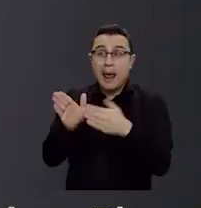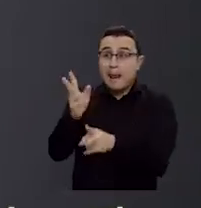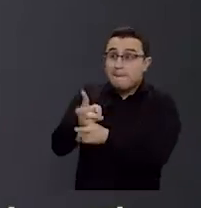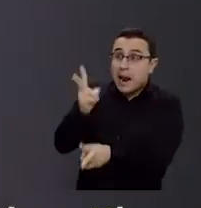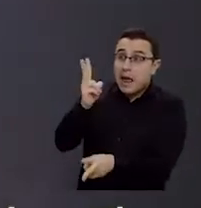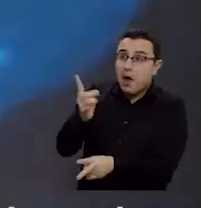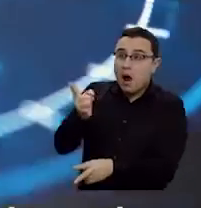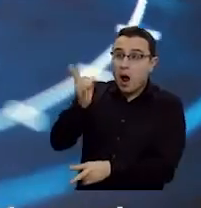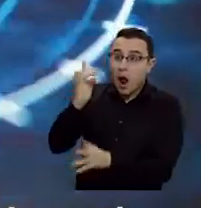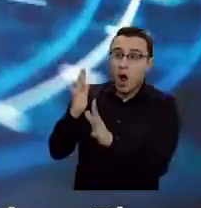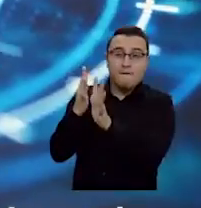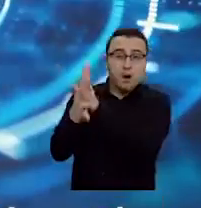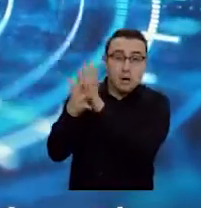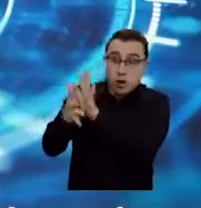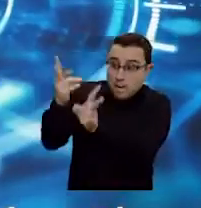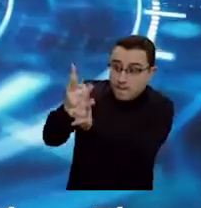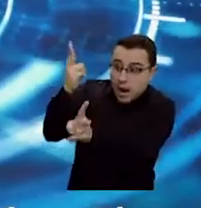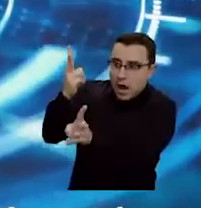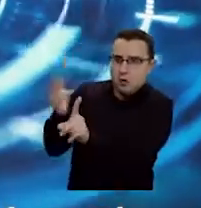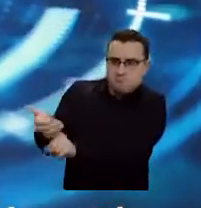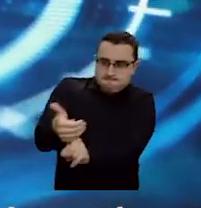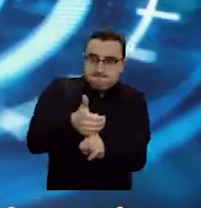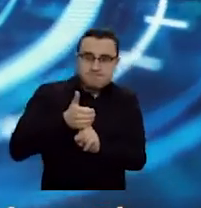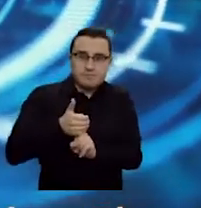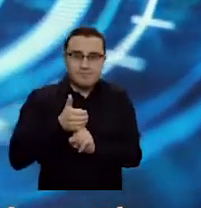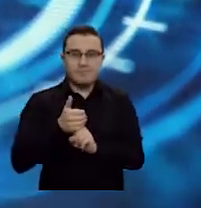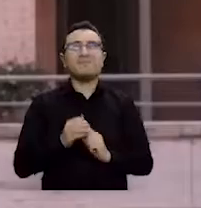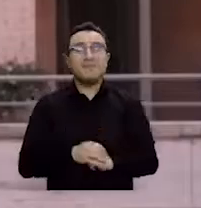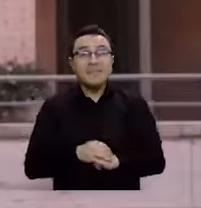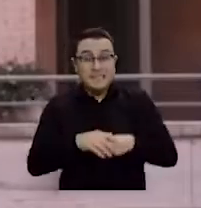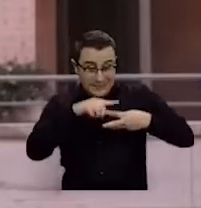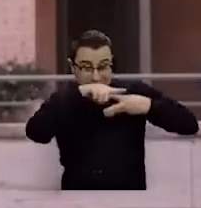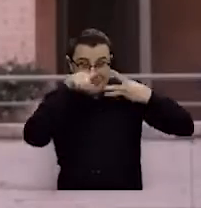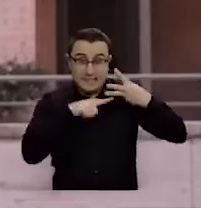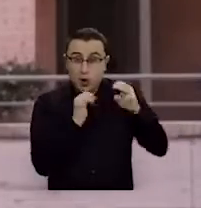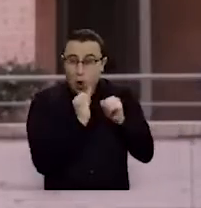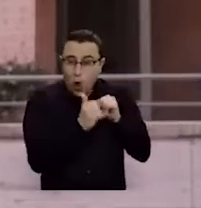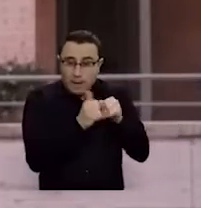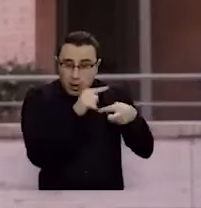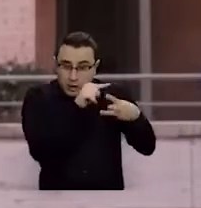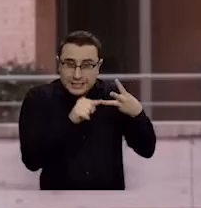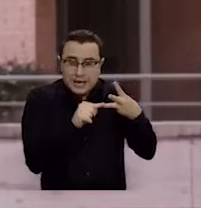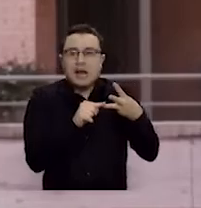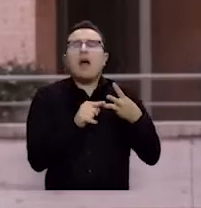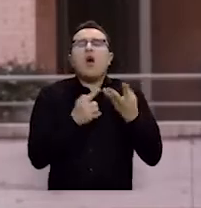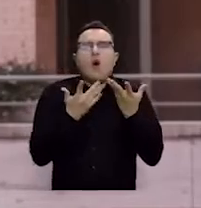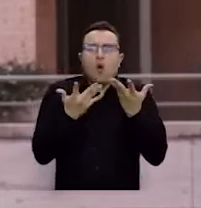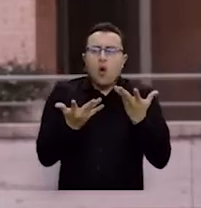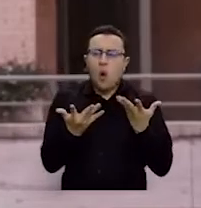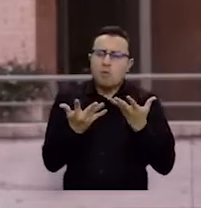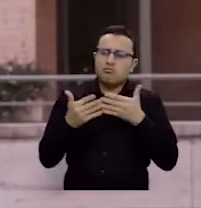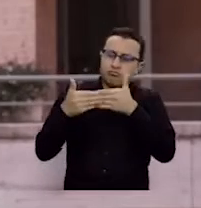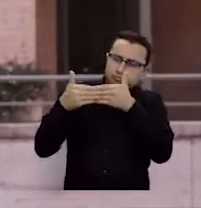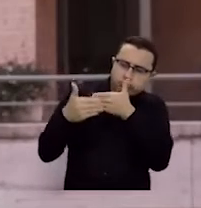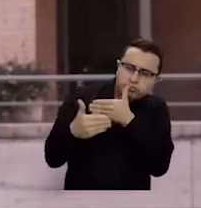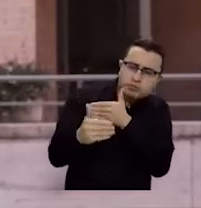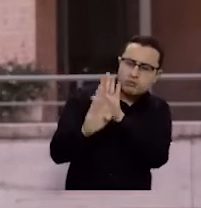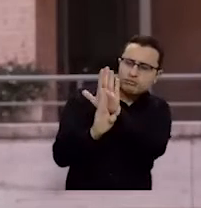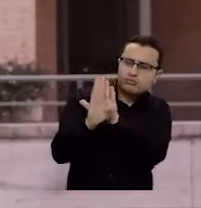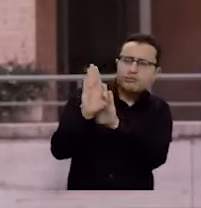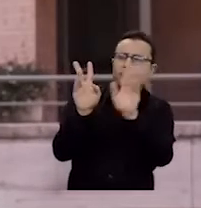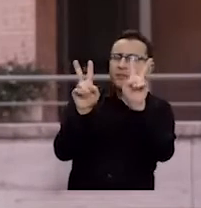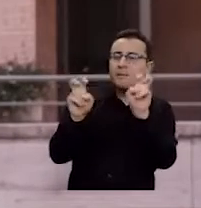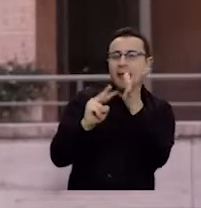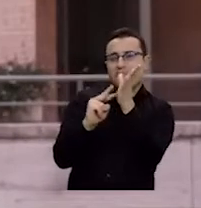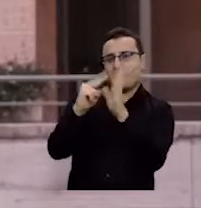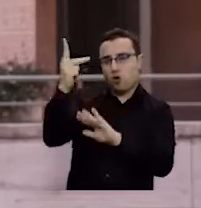y el Plan de Tratamiento de Riesgos de Seguridad de la Información. Estos 3 últimos planes buscan mostrar la visión de cómo